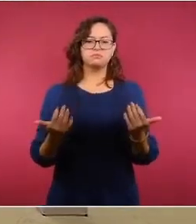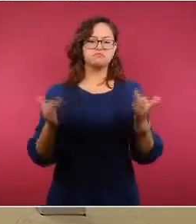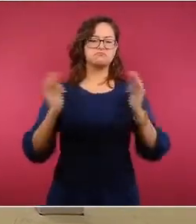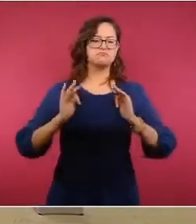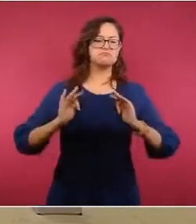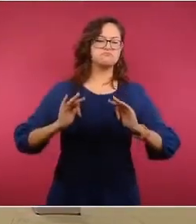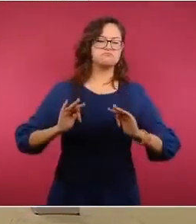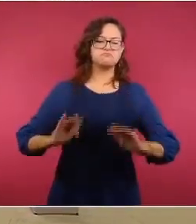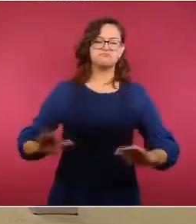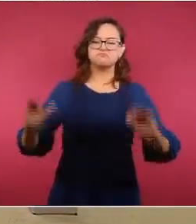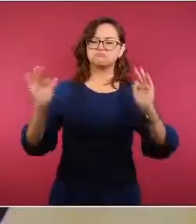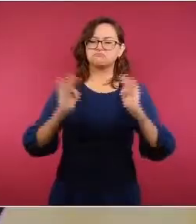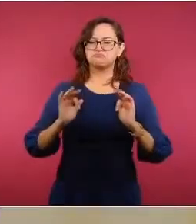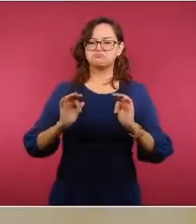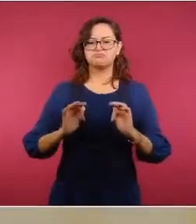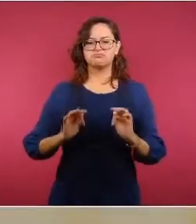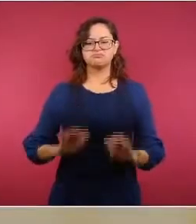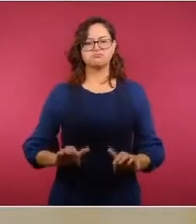colmados